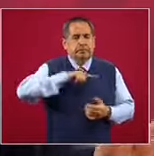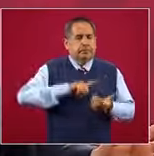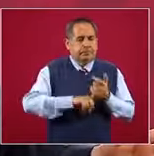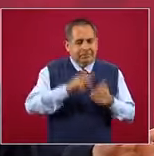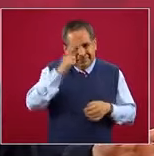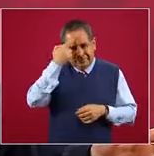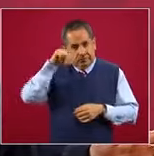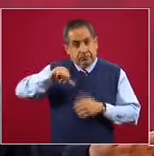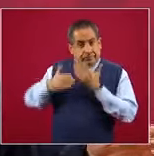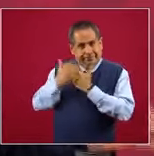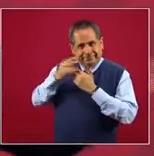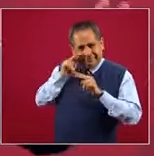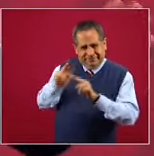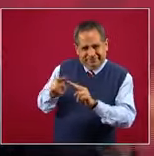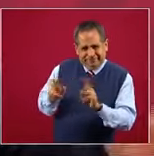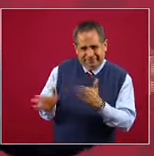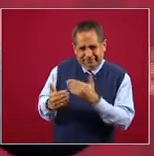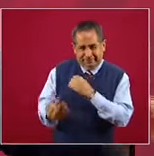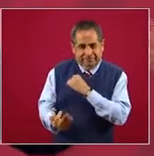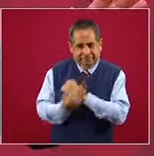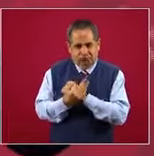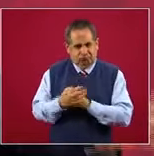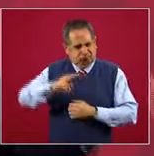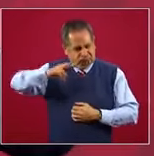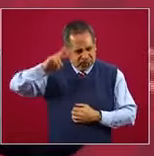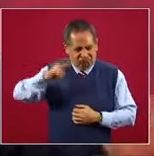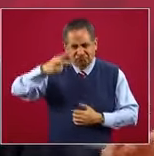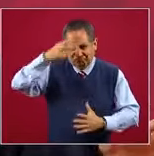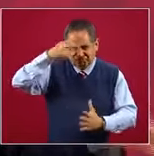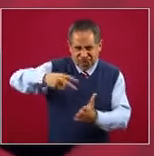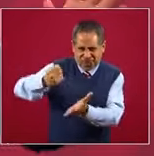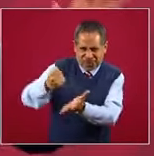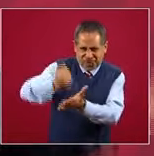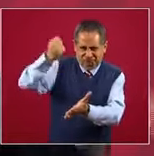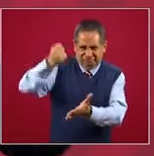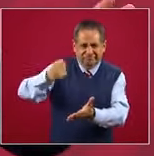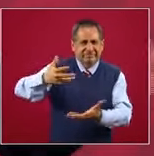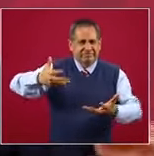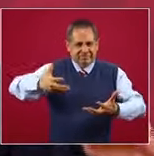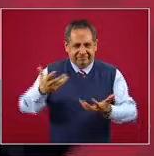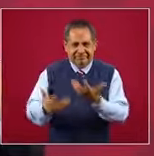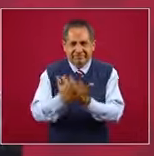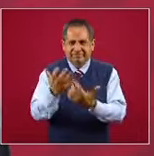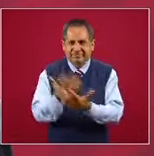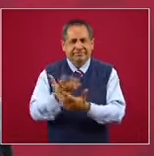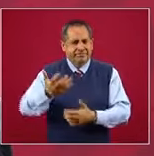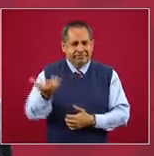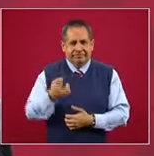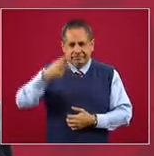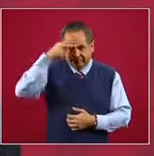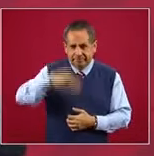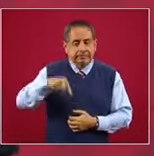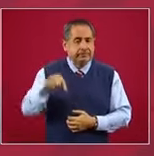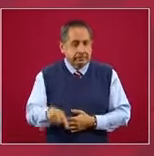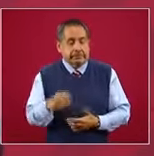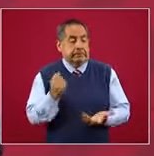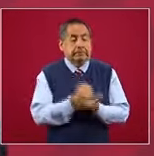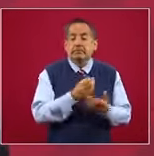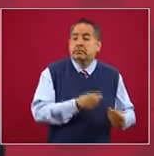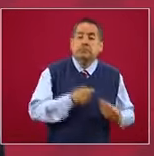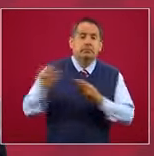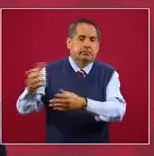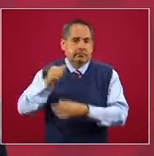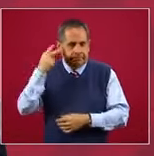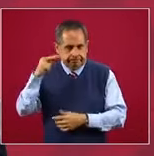de los que vimos en la mañana, orgullosamente un producto nacional, producto de instituciones públicas que se